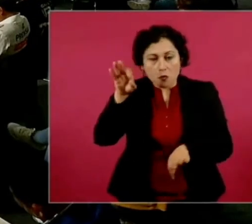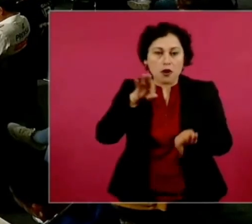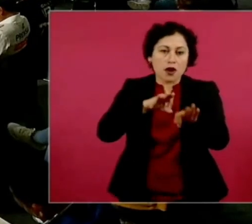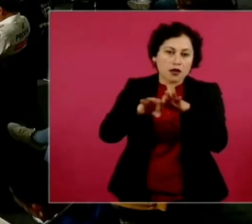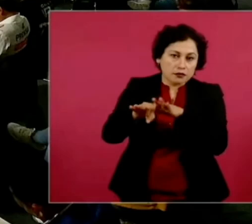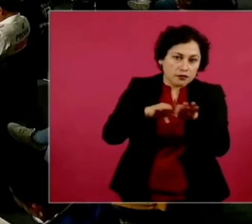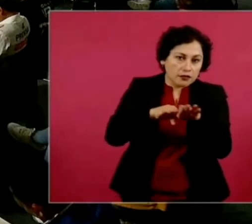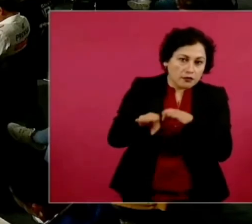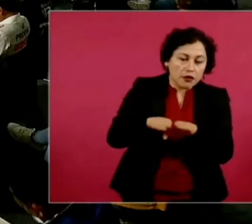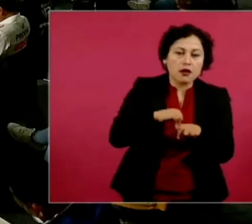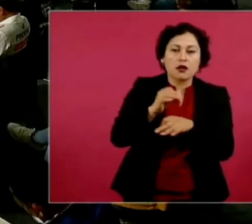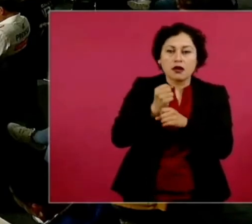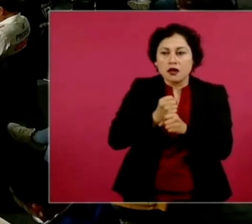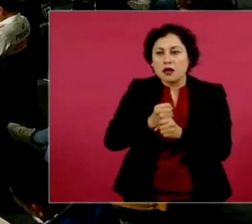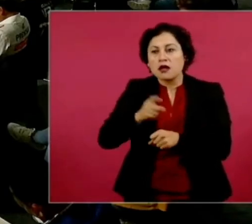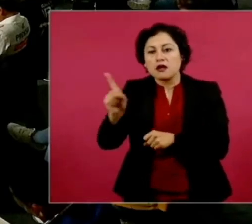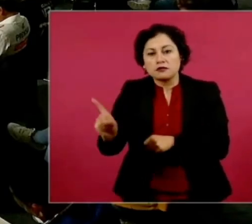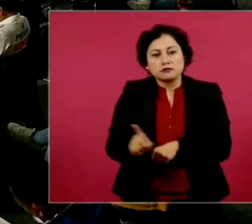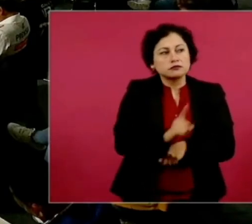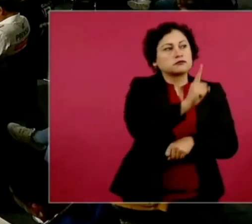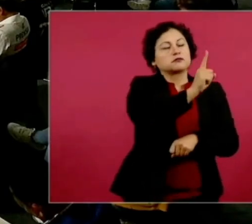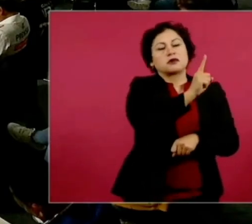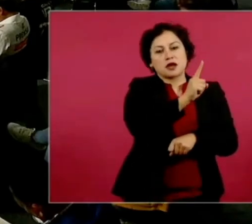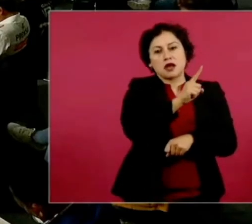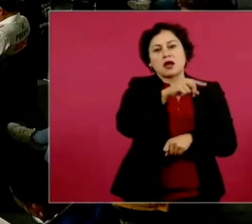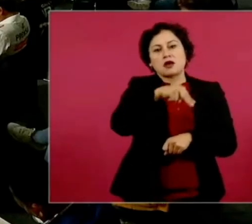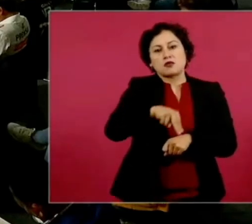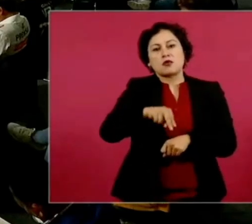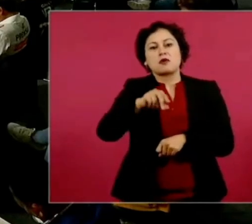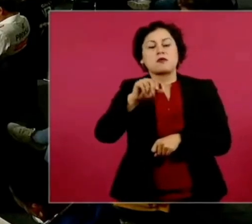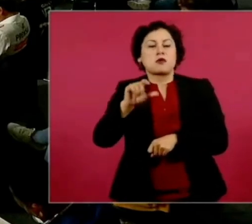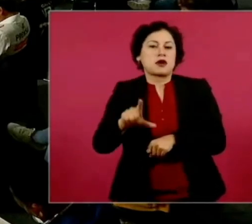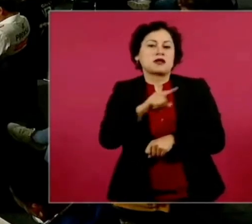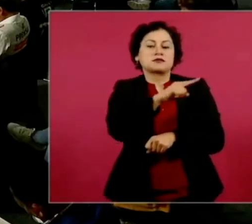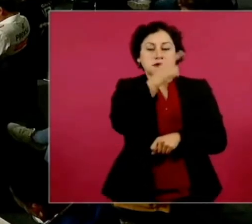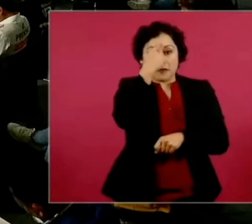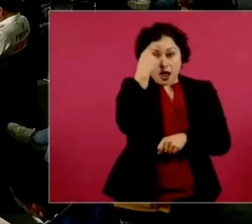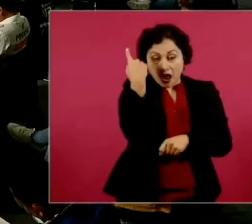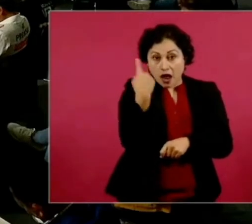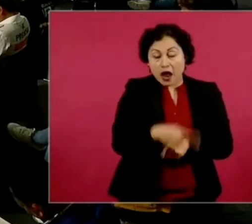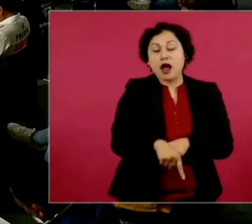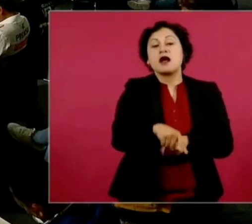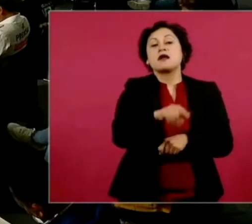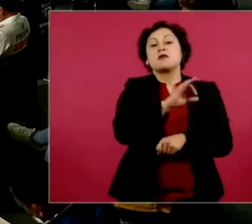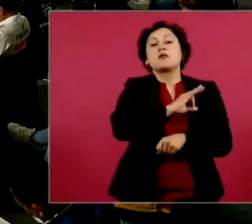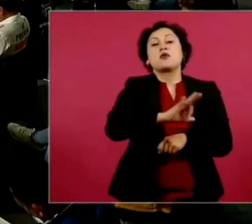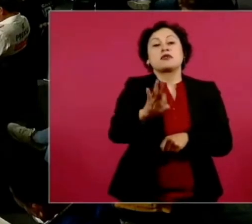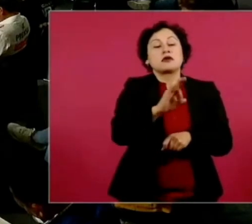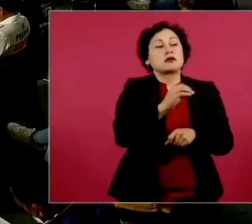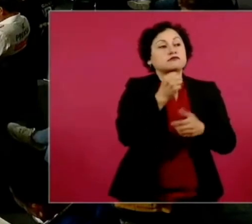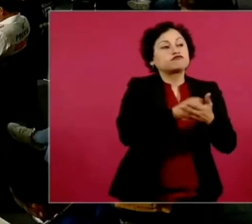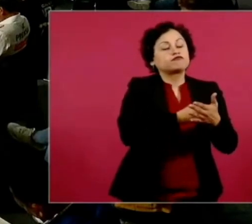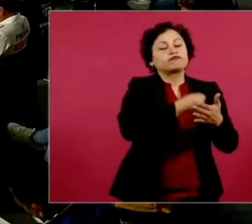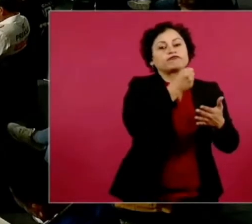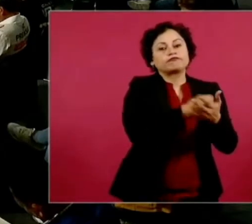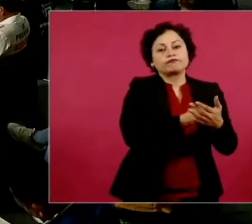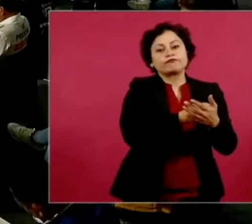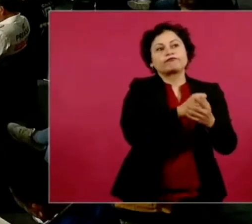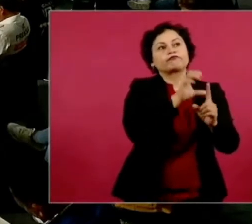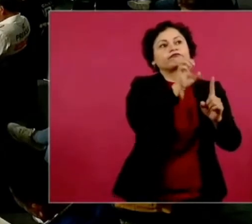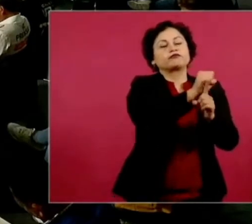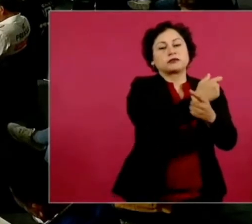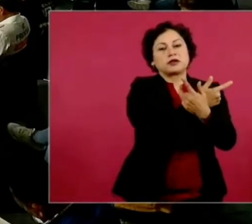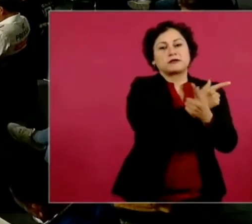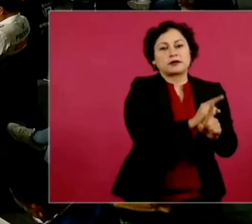Nueva Orleans en busca de apoyo para la causa de la libertad, y cuando supo que en